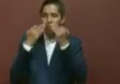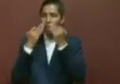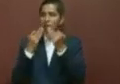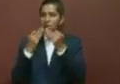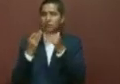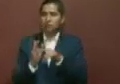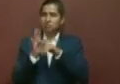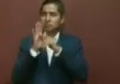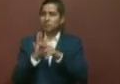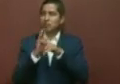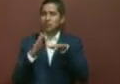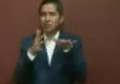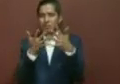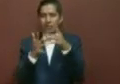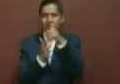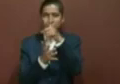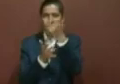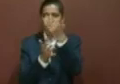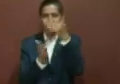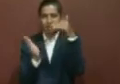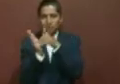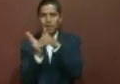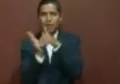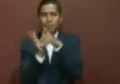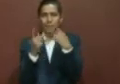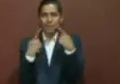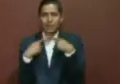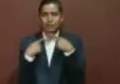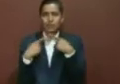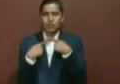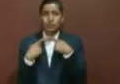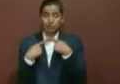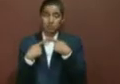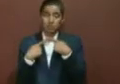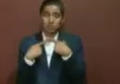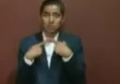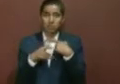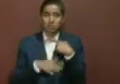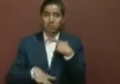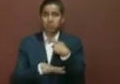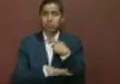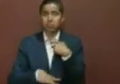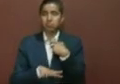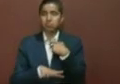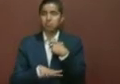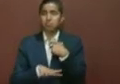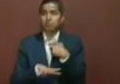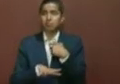más o menos 150 mil personas